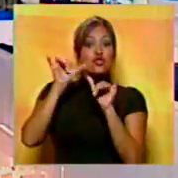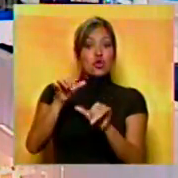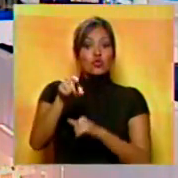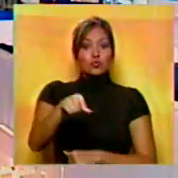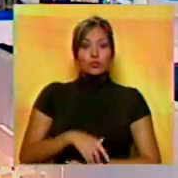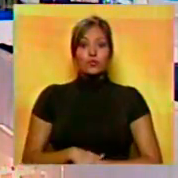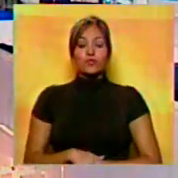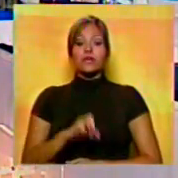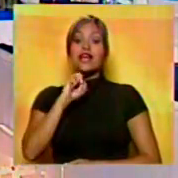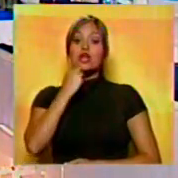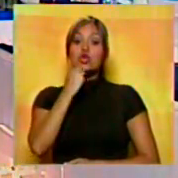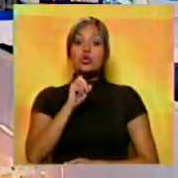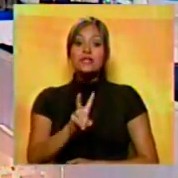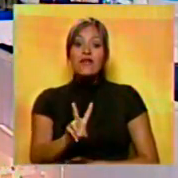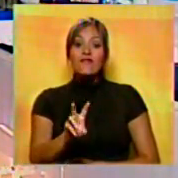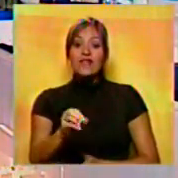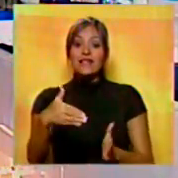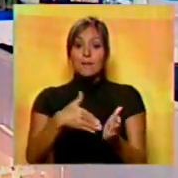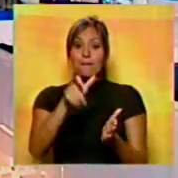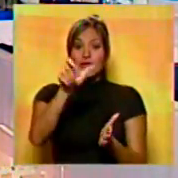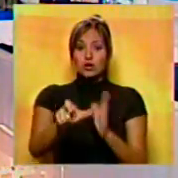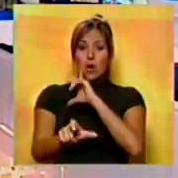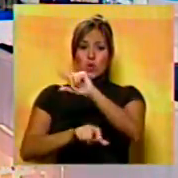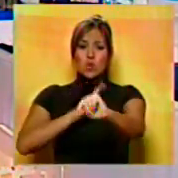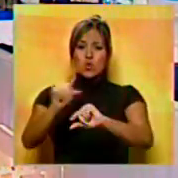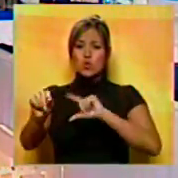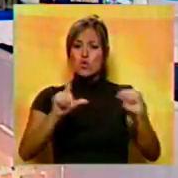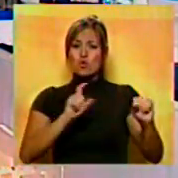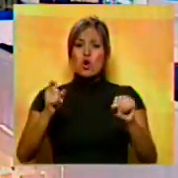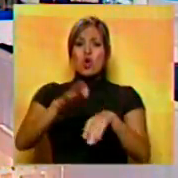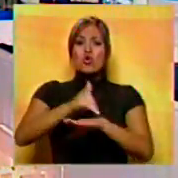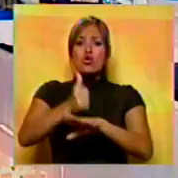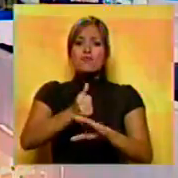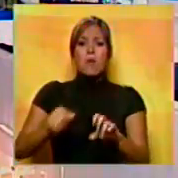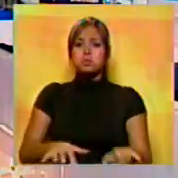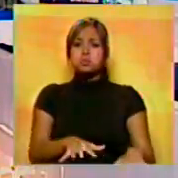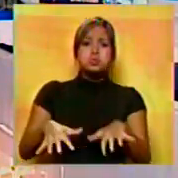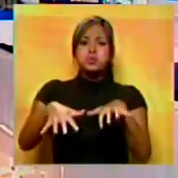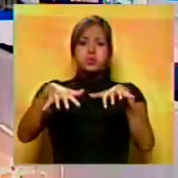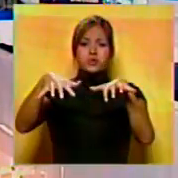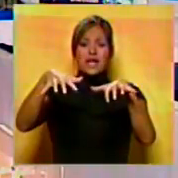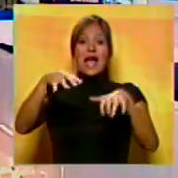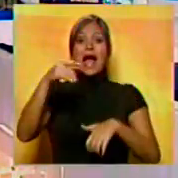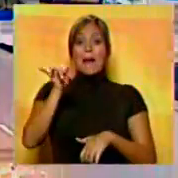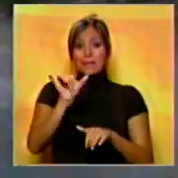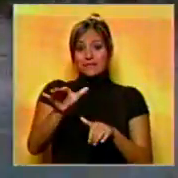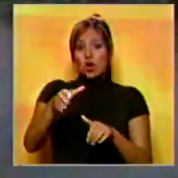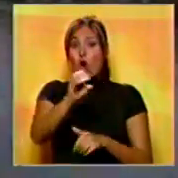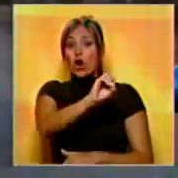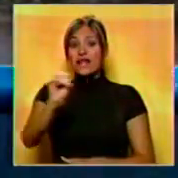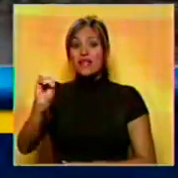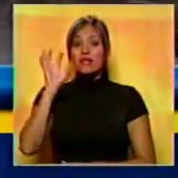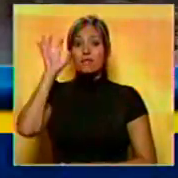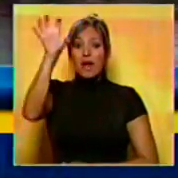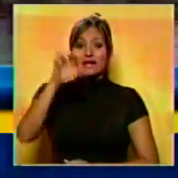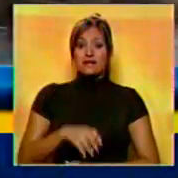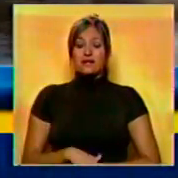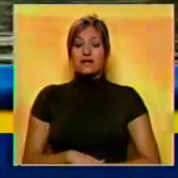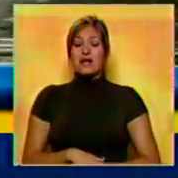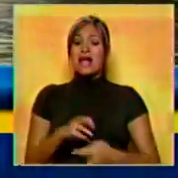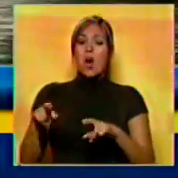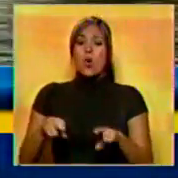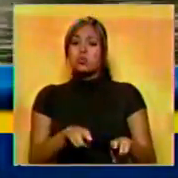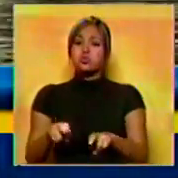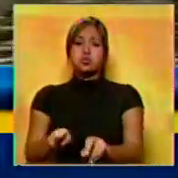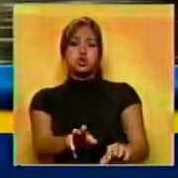en Rusia 20,000 personas fueron evacuadas por las inundaciones en varias regiones del extremo Oriente de ese país el desbordamiento de los ríos por